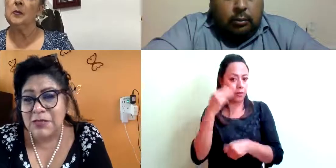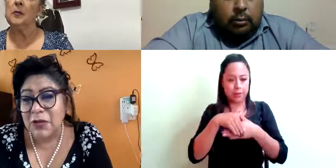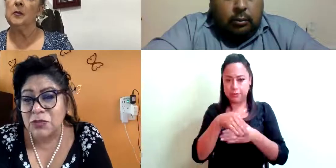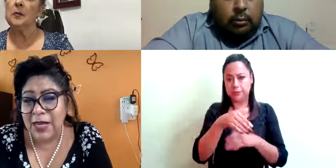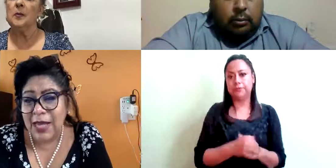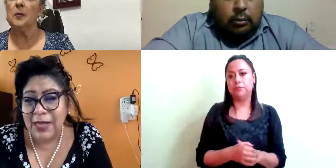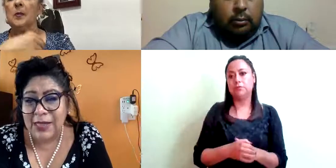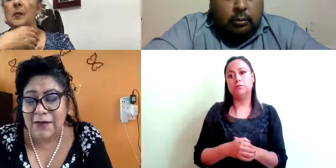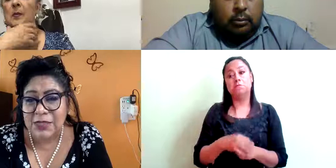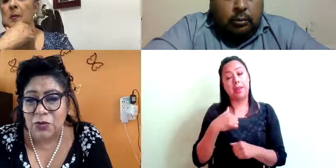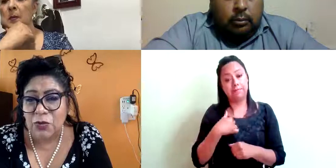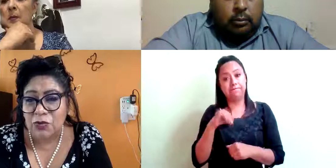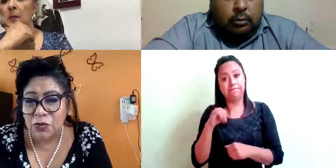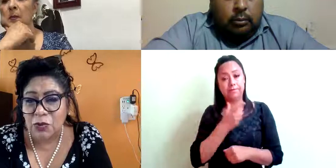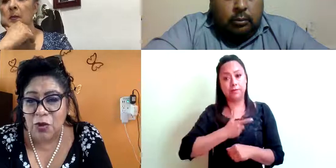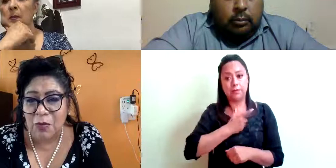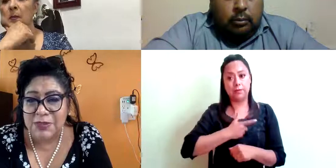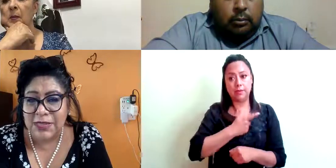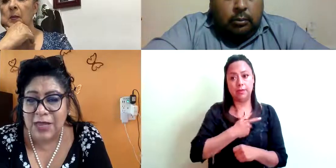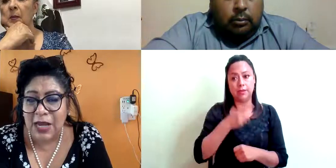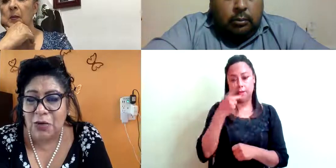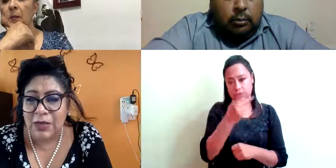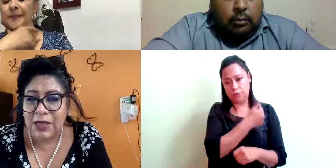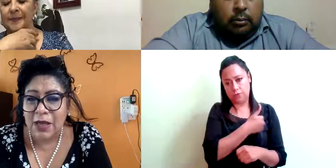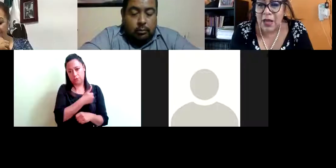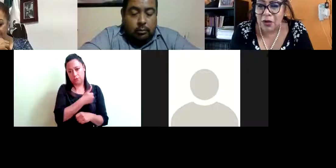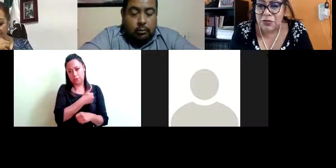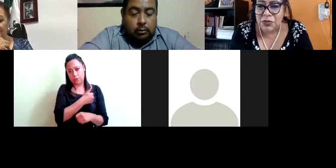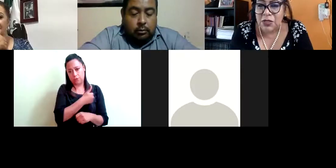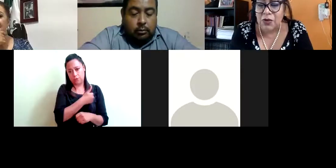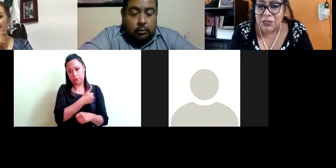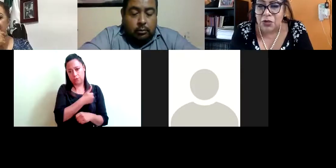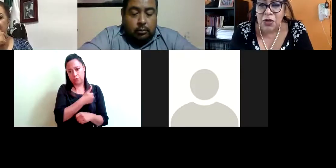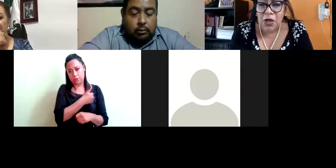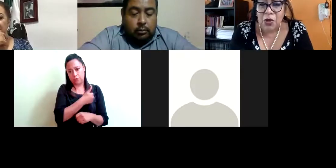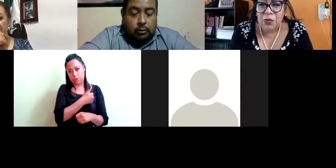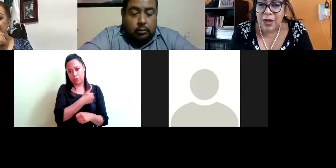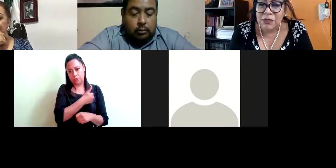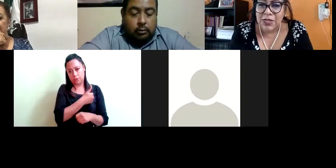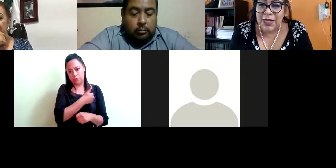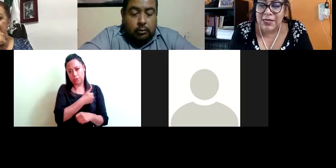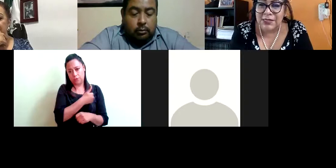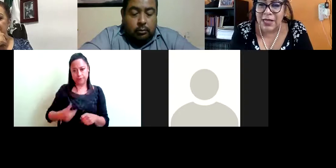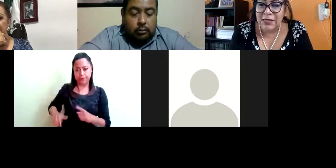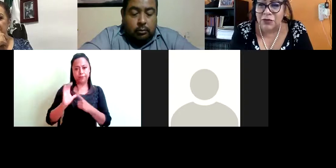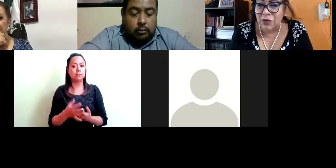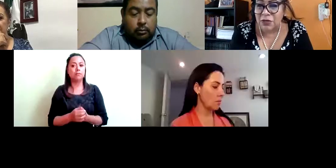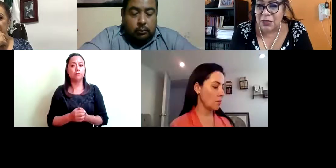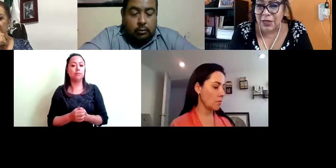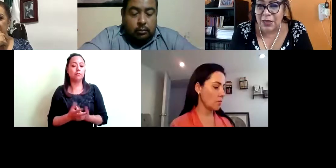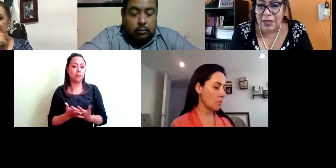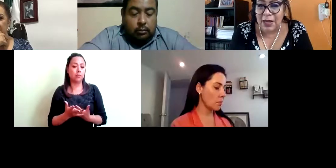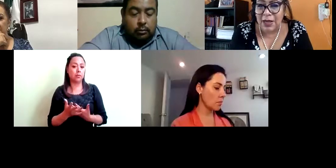mí sí me gustaría que a través de tu conducto como presidenta de la Comisión de Educación pudiéramos tener esta